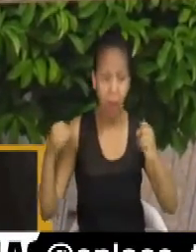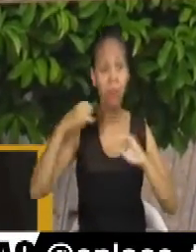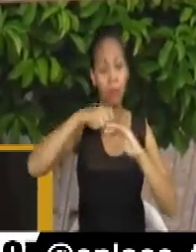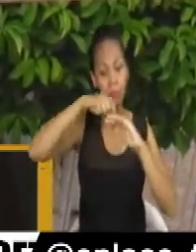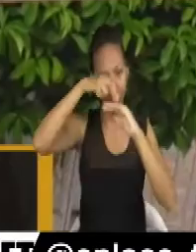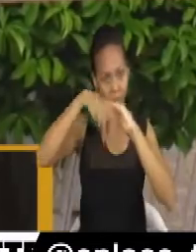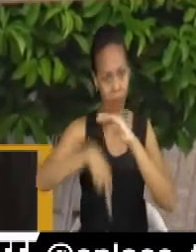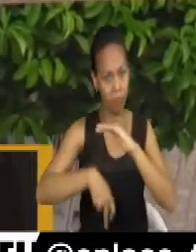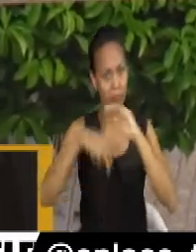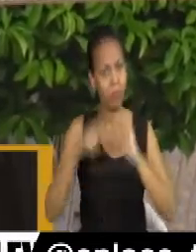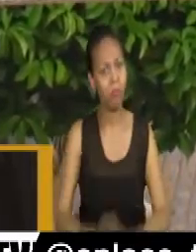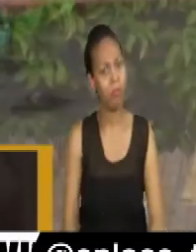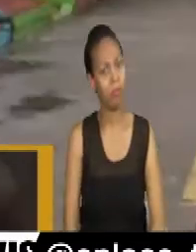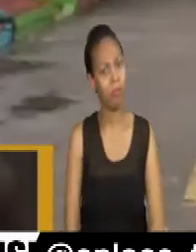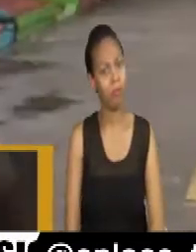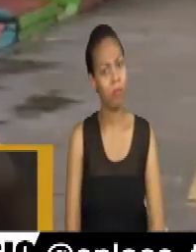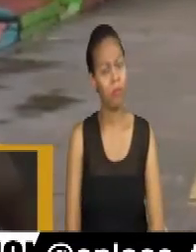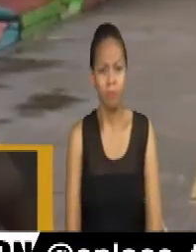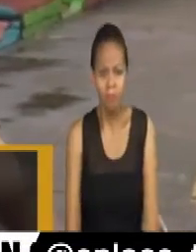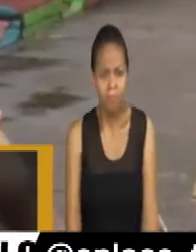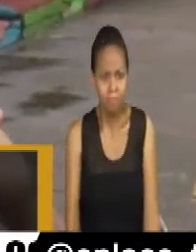les decía anteriormente, estamos